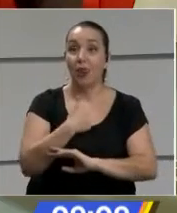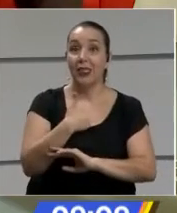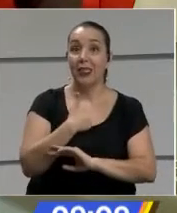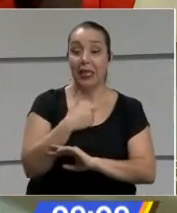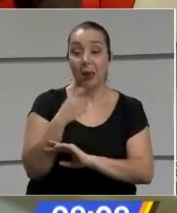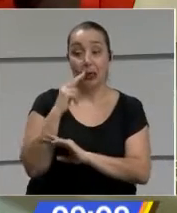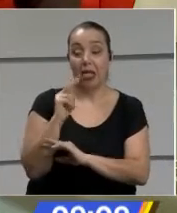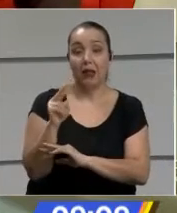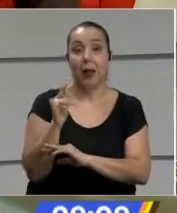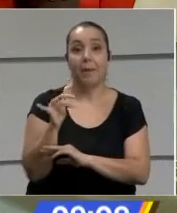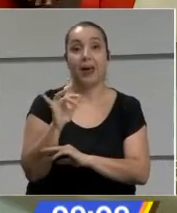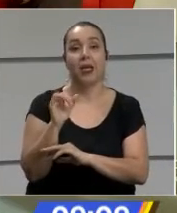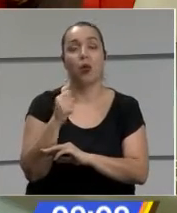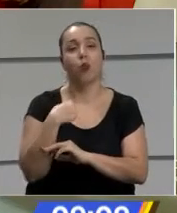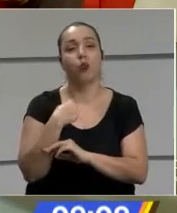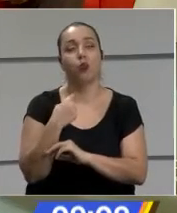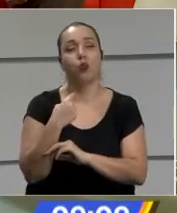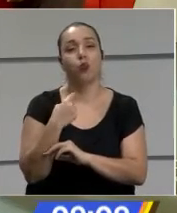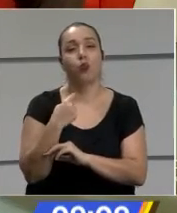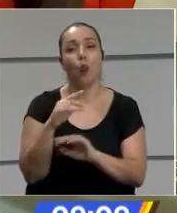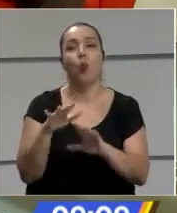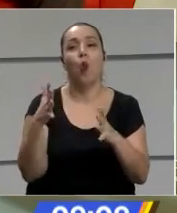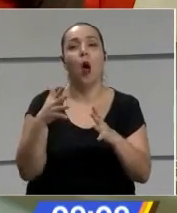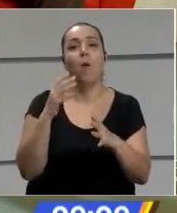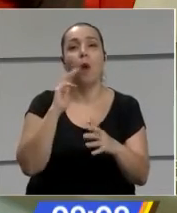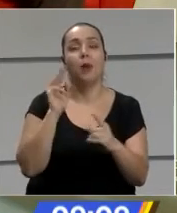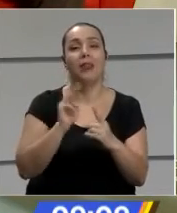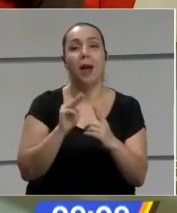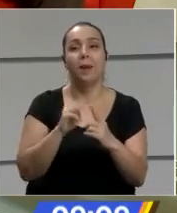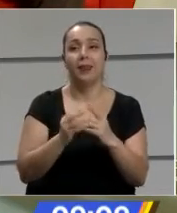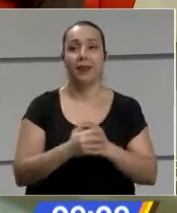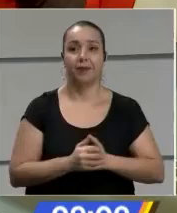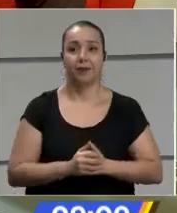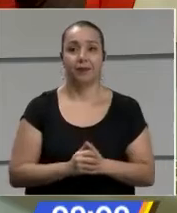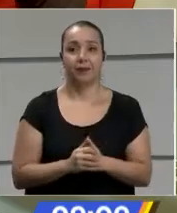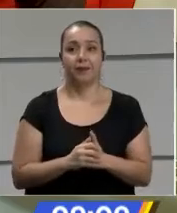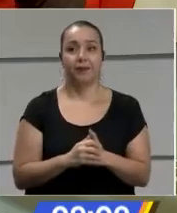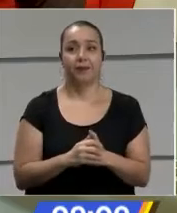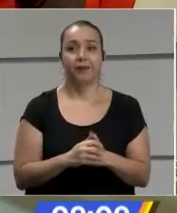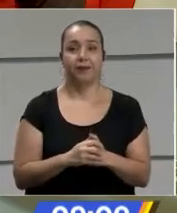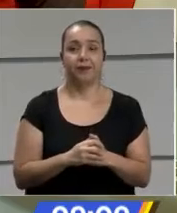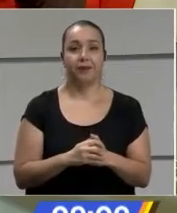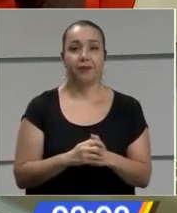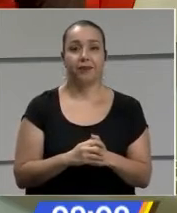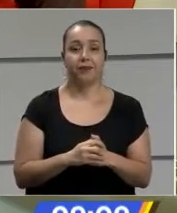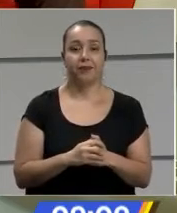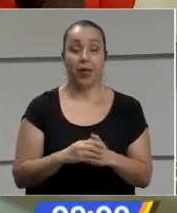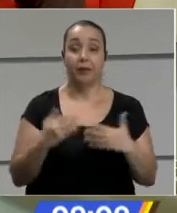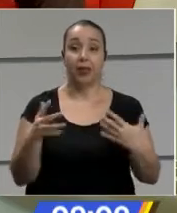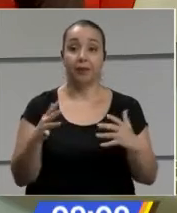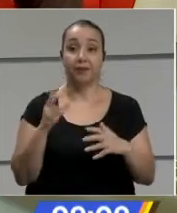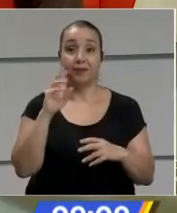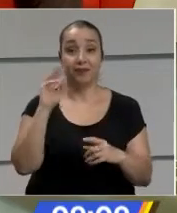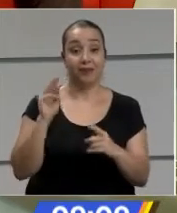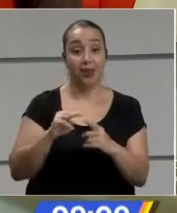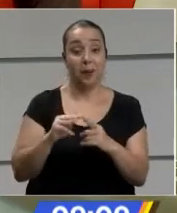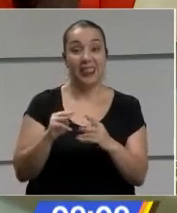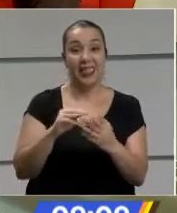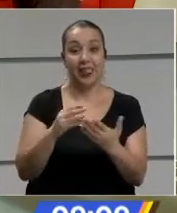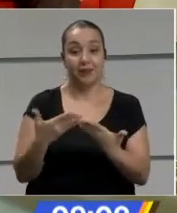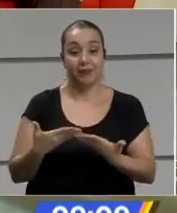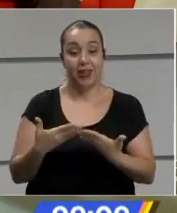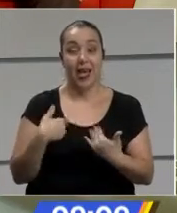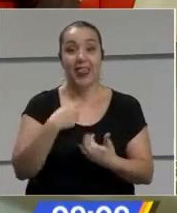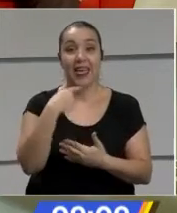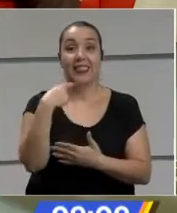perdona, Sergio. Vamos con usted. Ah. ¿Sí? No, ahí estamos, ahí estamos. Okay, perfecto. No,